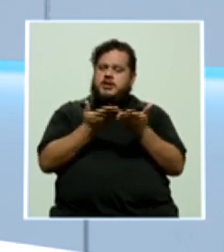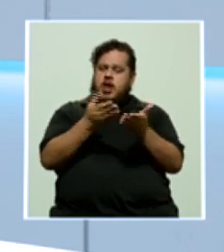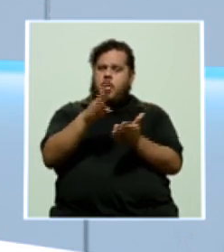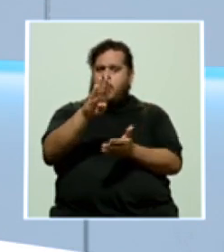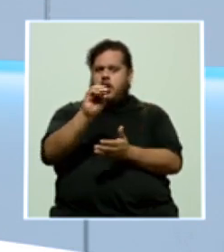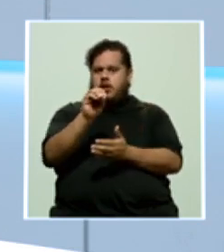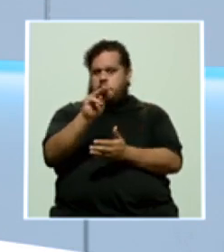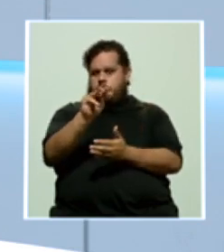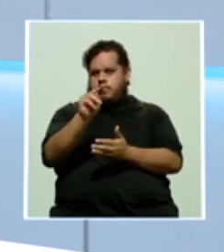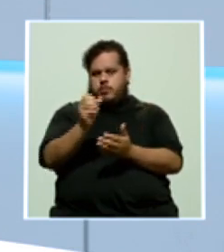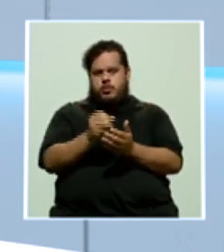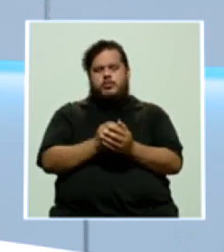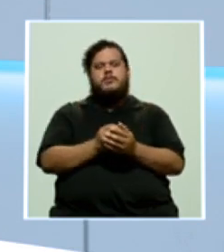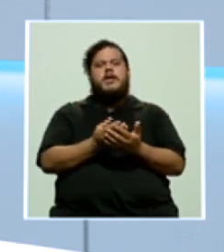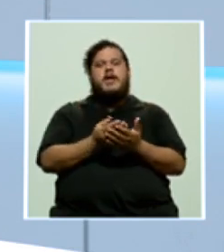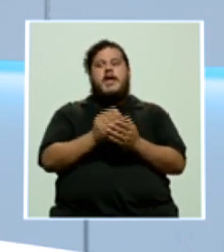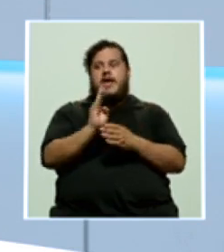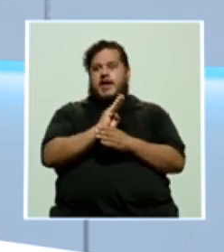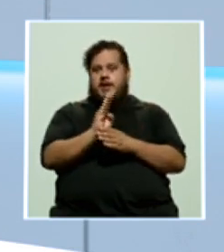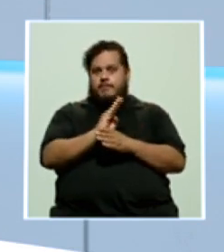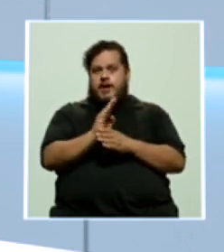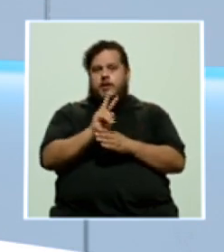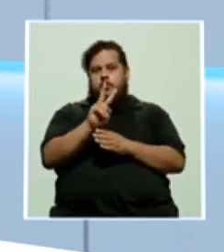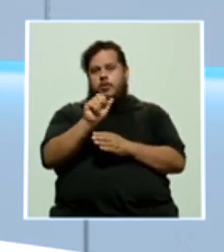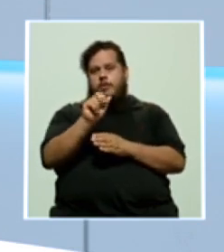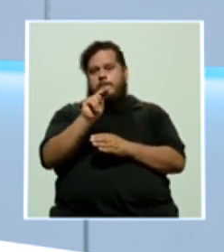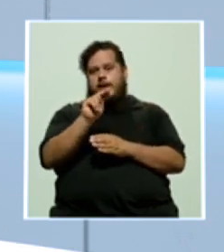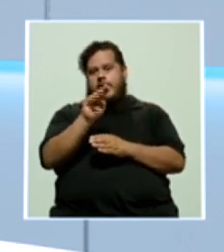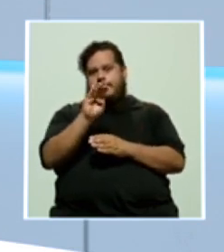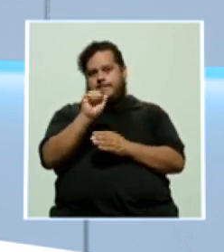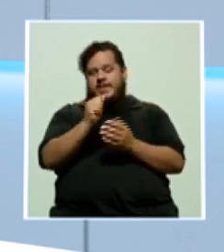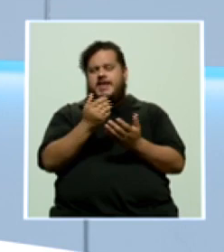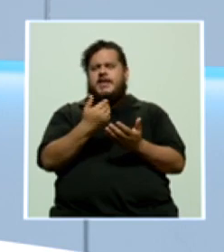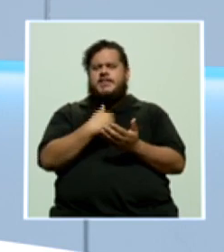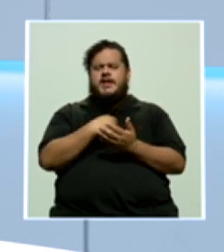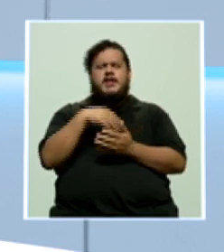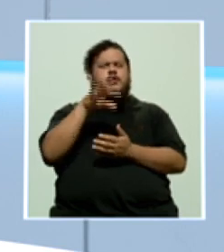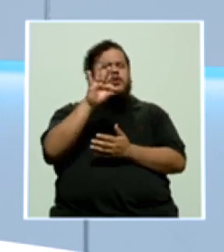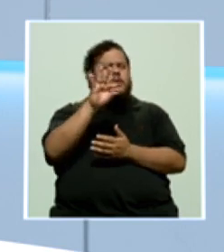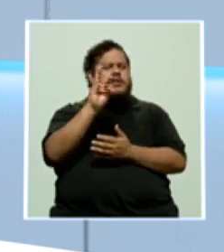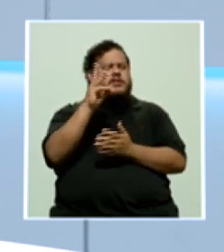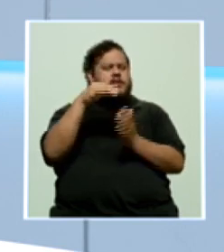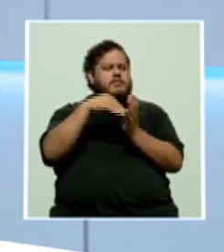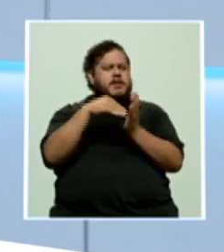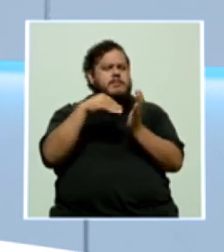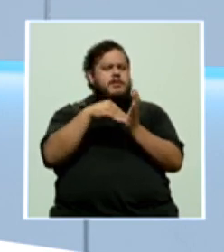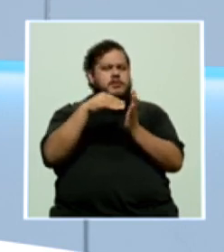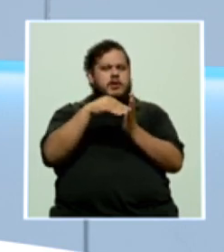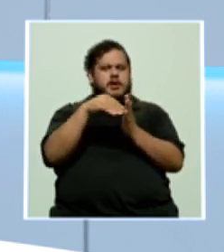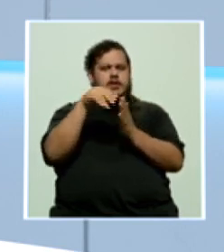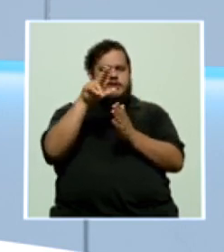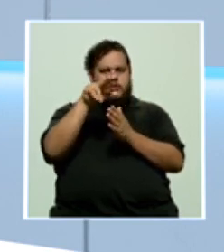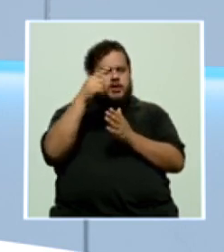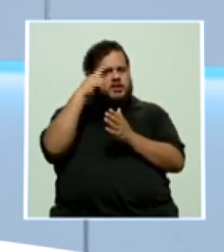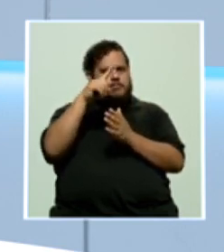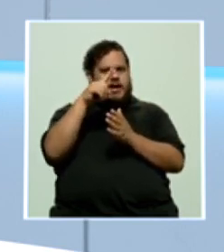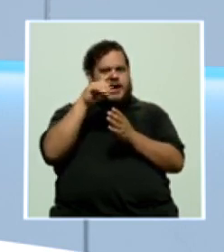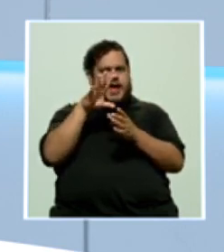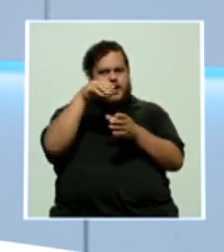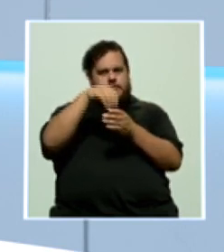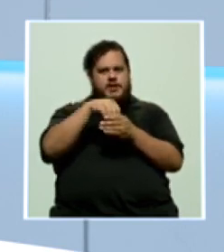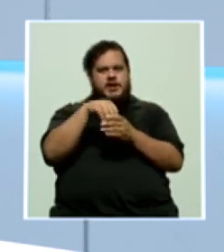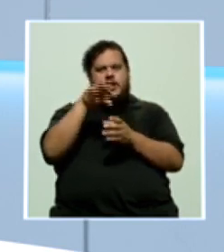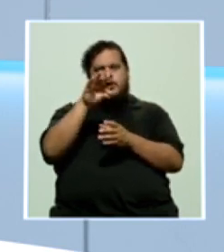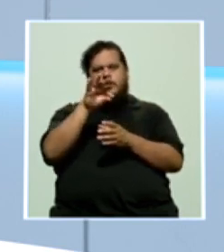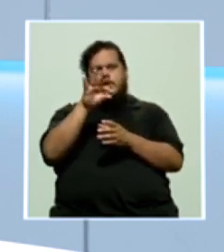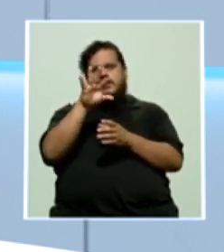El Banco Hipotecario de la Vivienda dispone de 96.000 millones de colones para invertir en 9.500 bonos